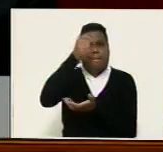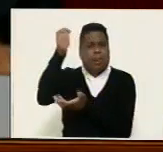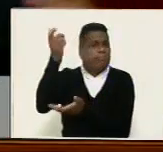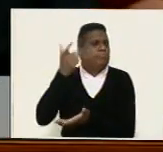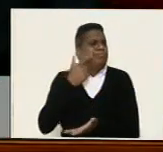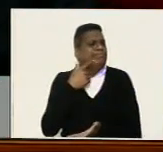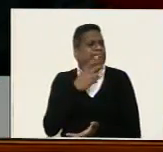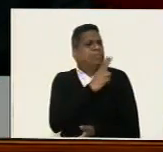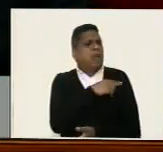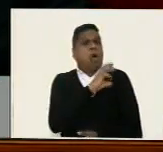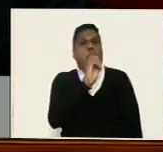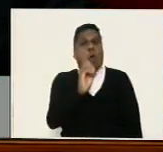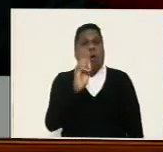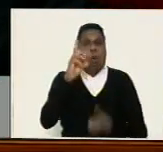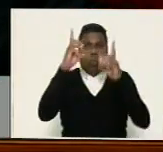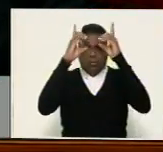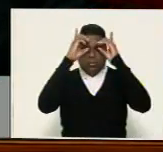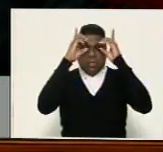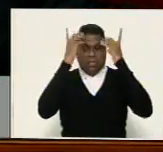O a Delcy Rodríguez,